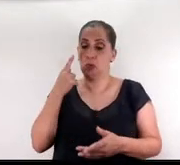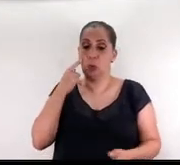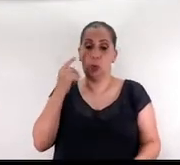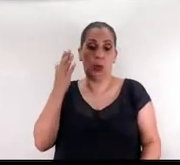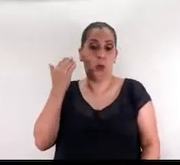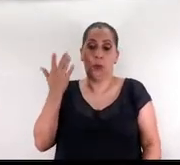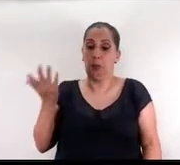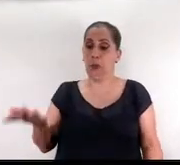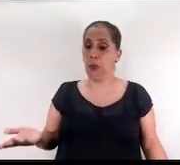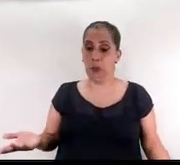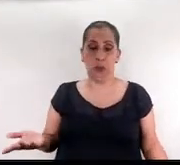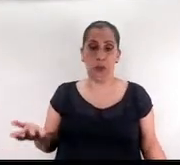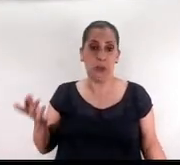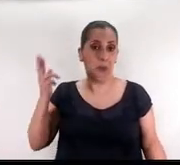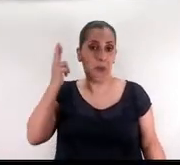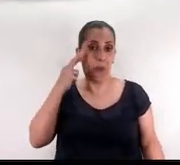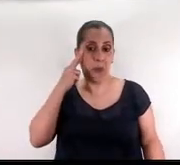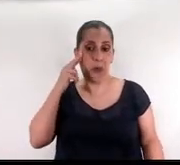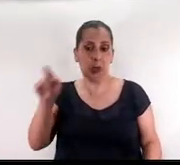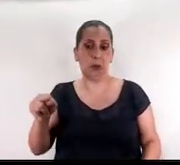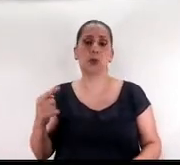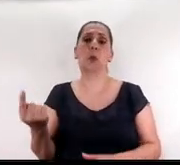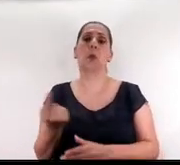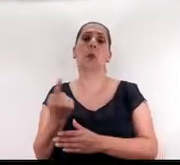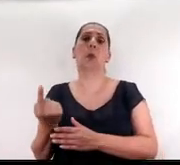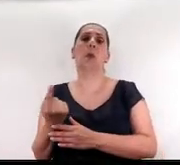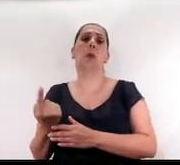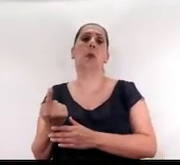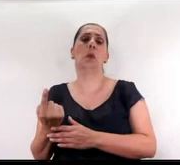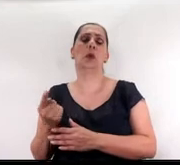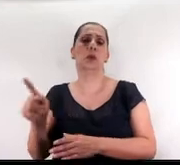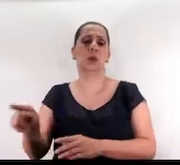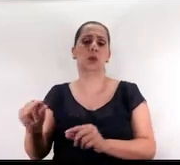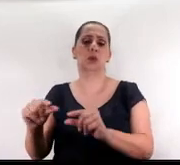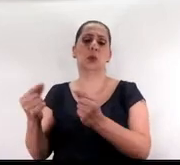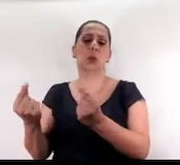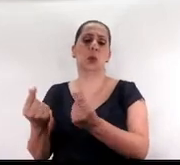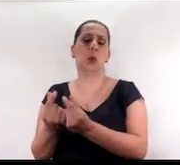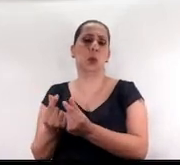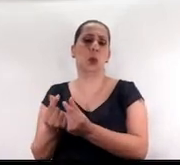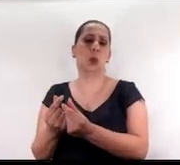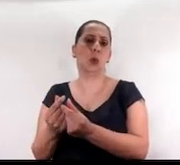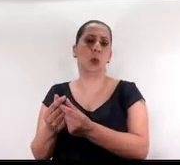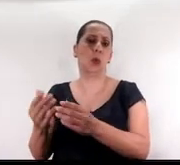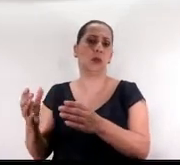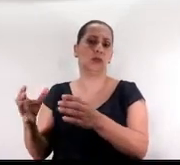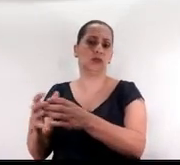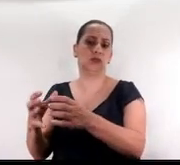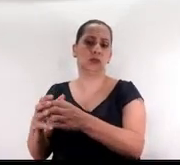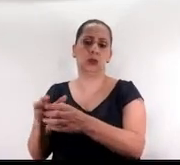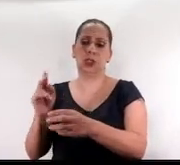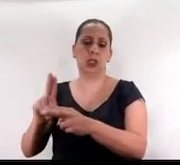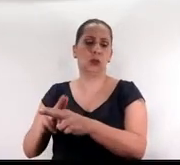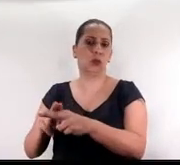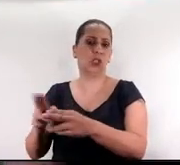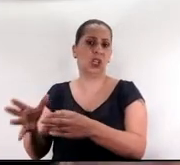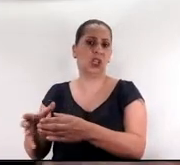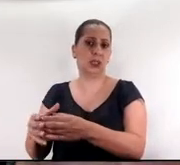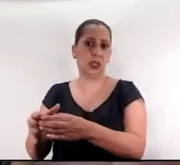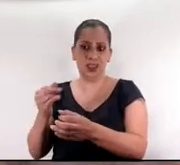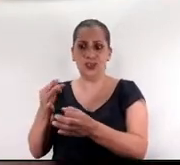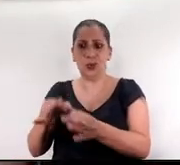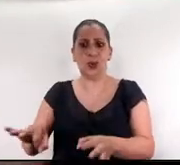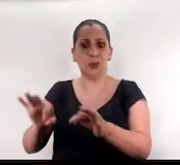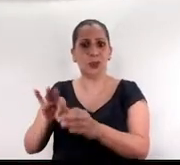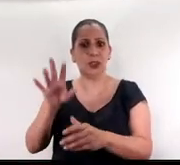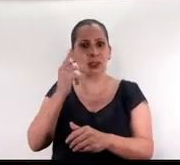razón para que se monopolice un grupo de frecuencias que no están siendo utilizadas y que son esenciales